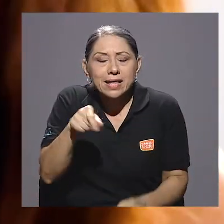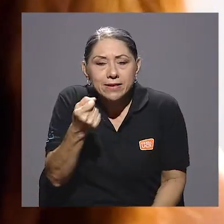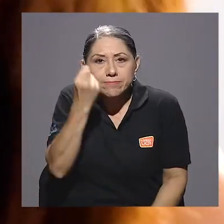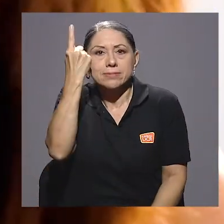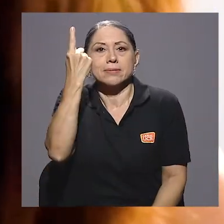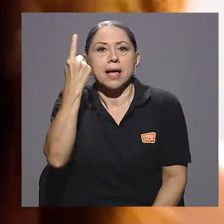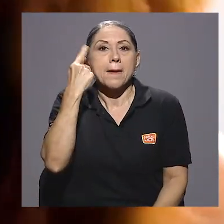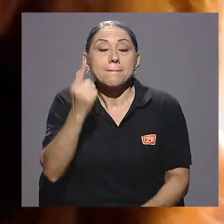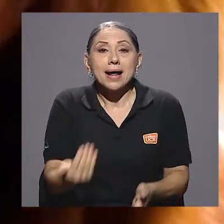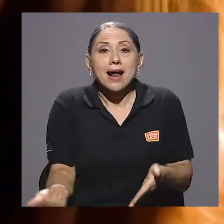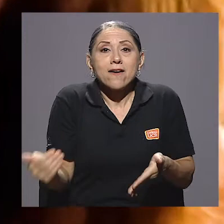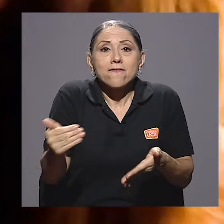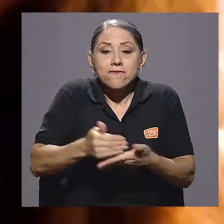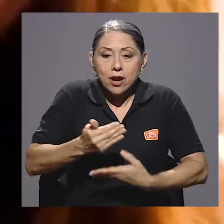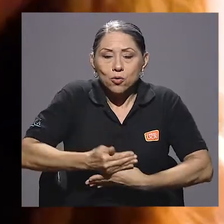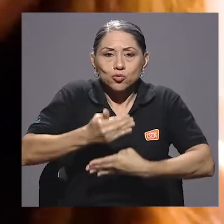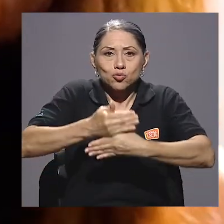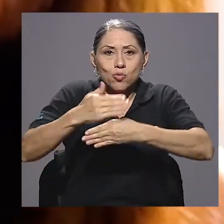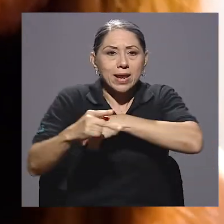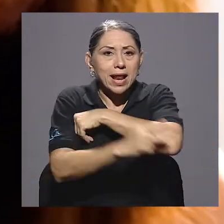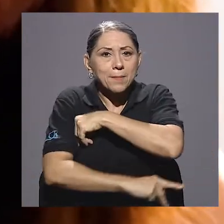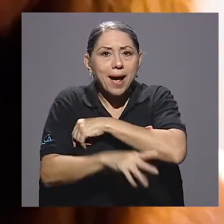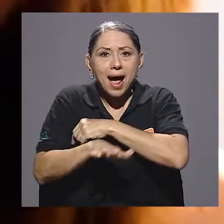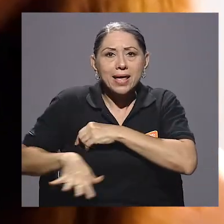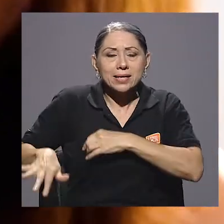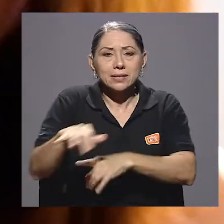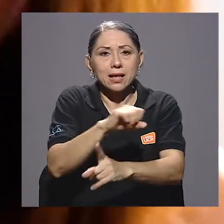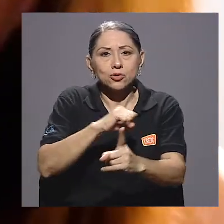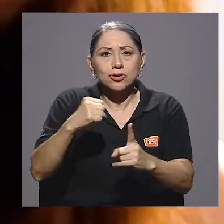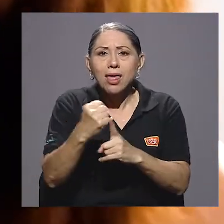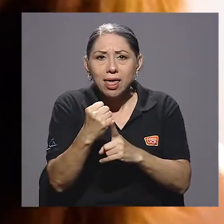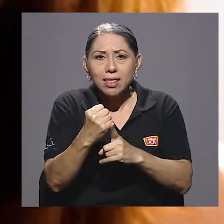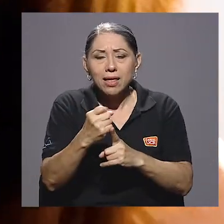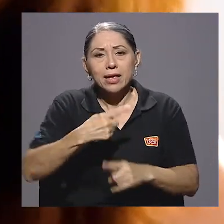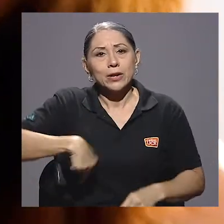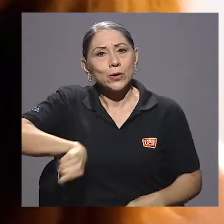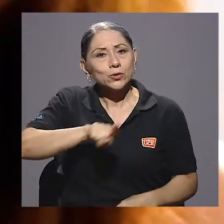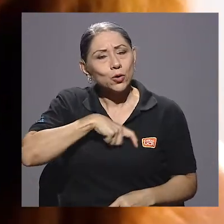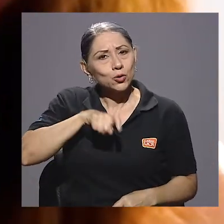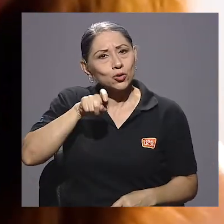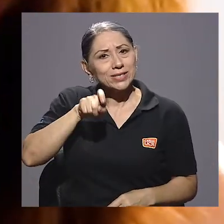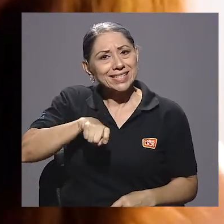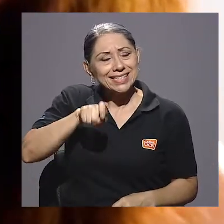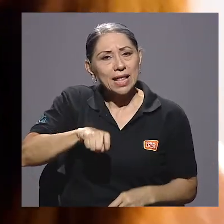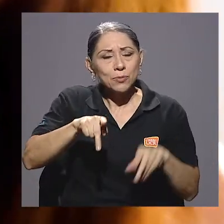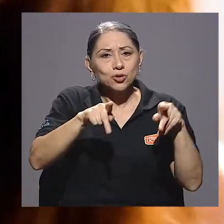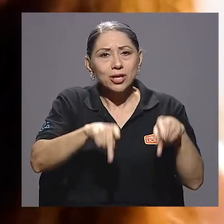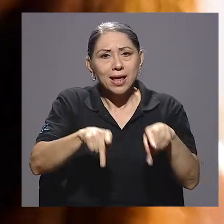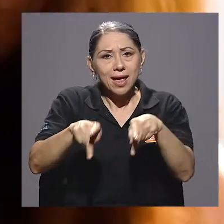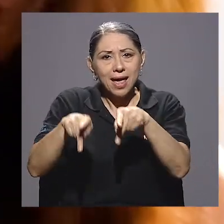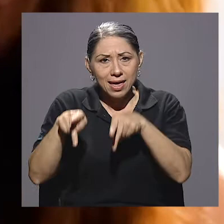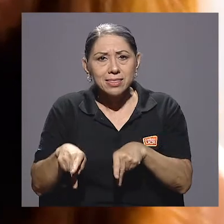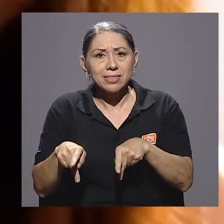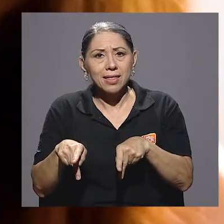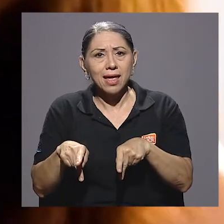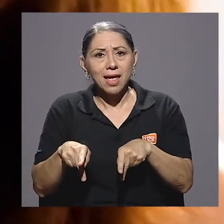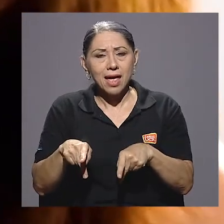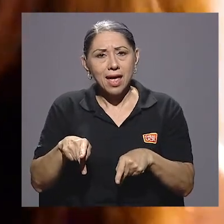nos tiene que quedar que para reconstruirnos como país y como sociedad vamos a tener que necesitar